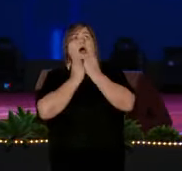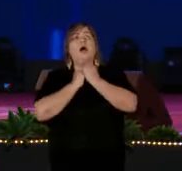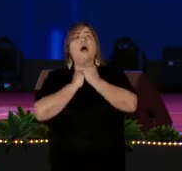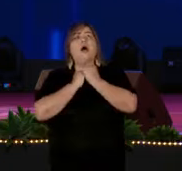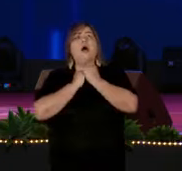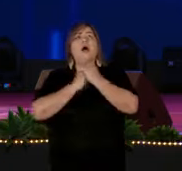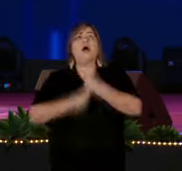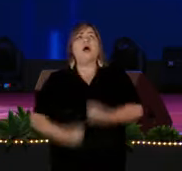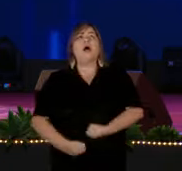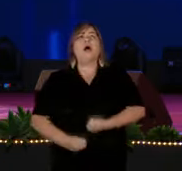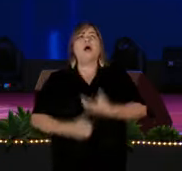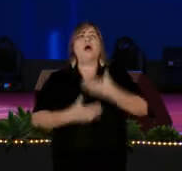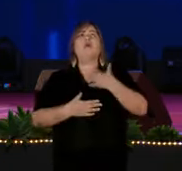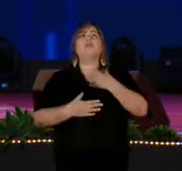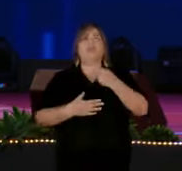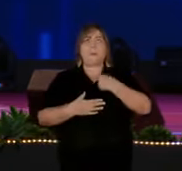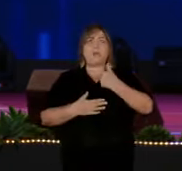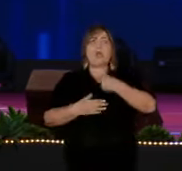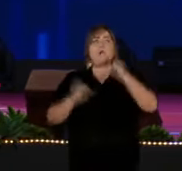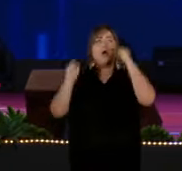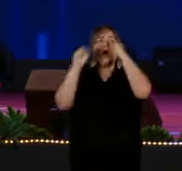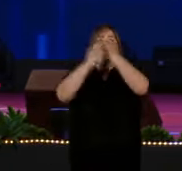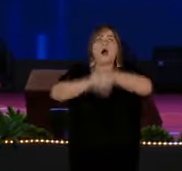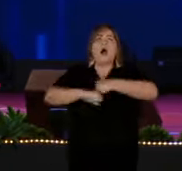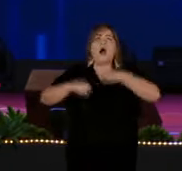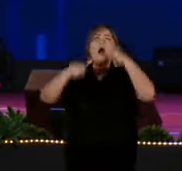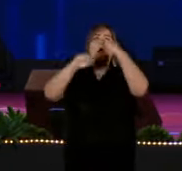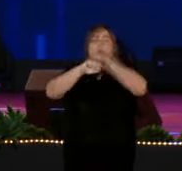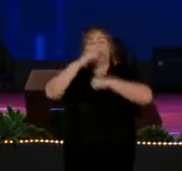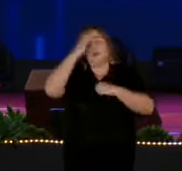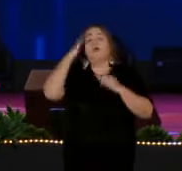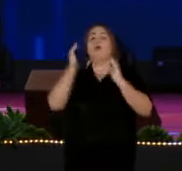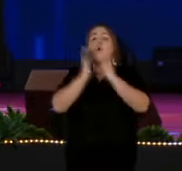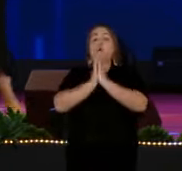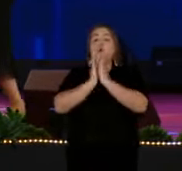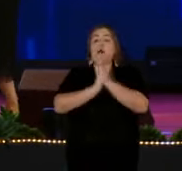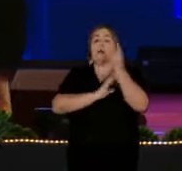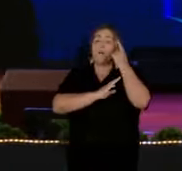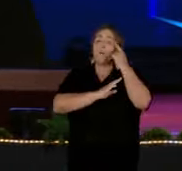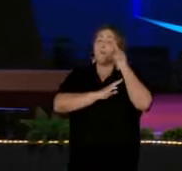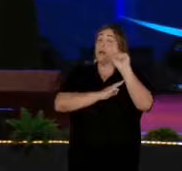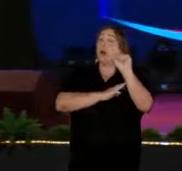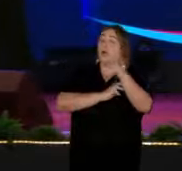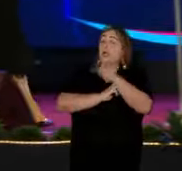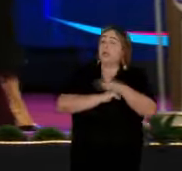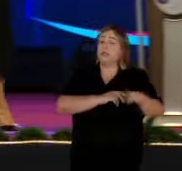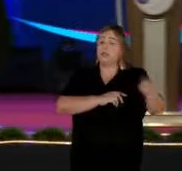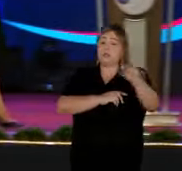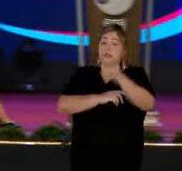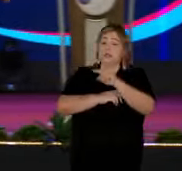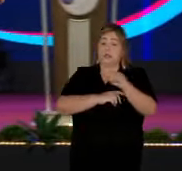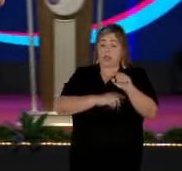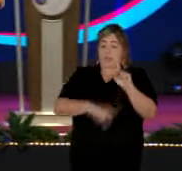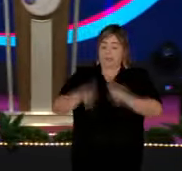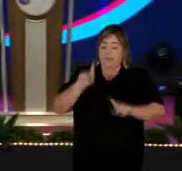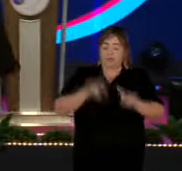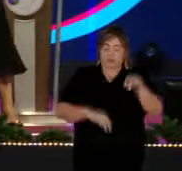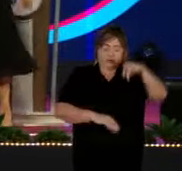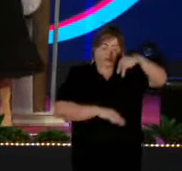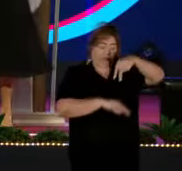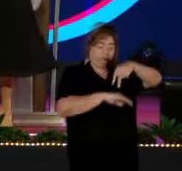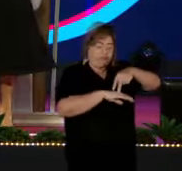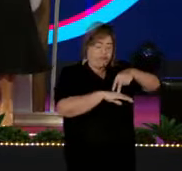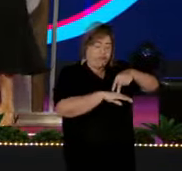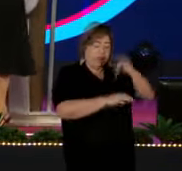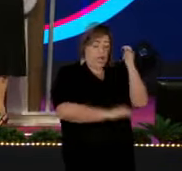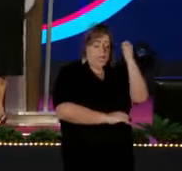puedas batallar, pelear la buena batalla. Oramos por ti. Nos aseguramos que quien se pare aquí tenga el